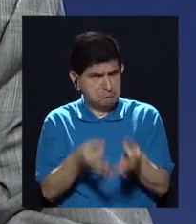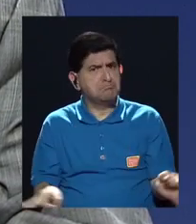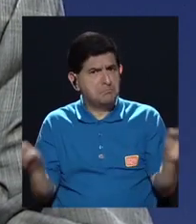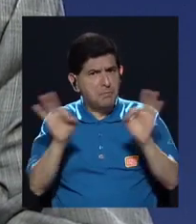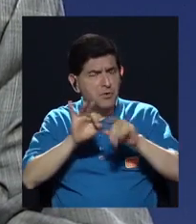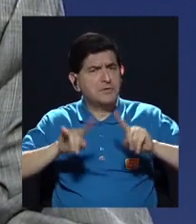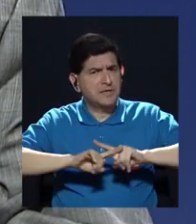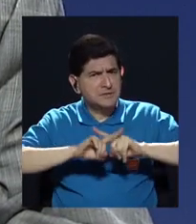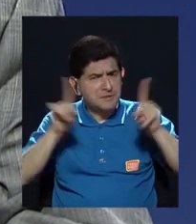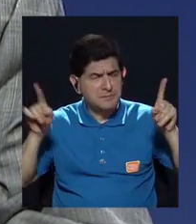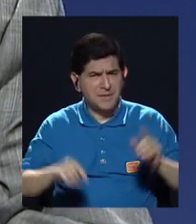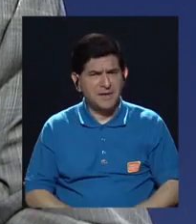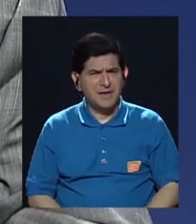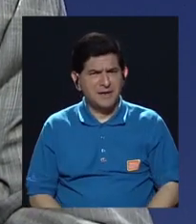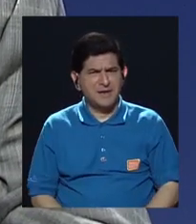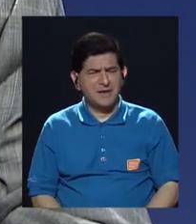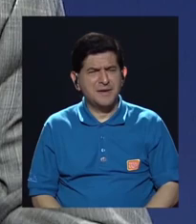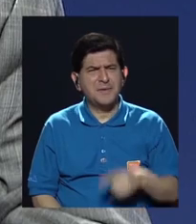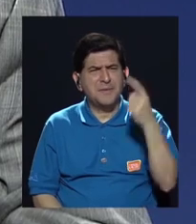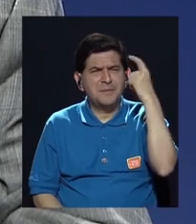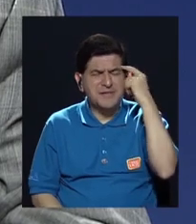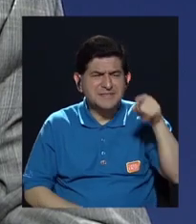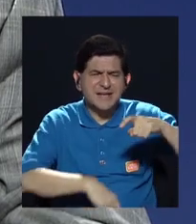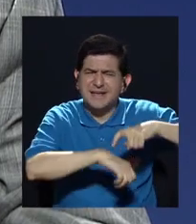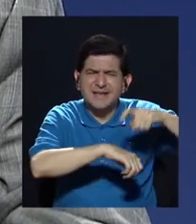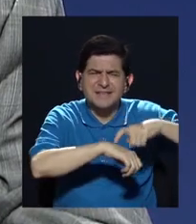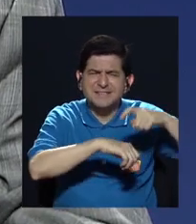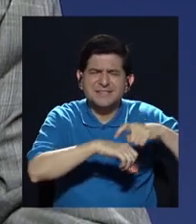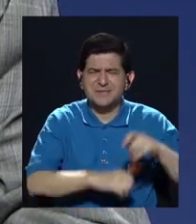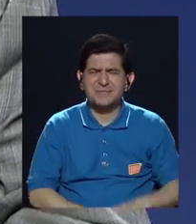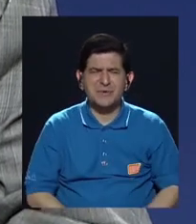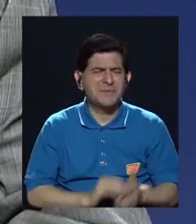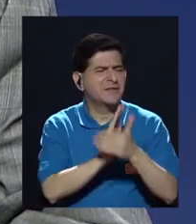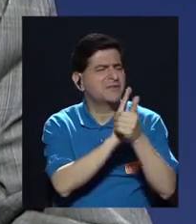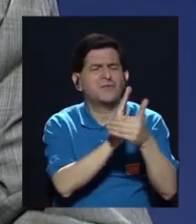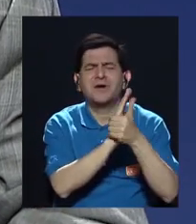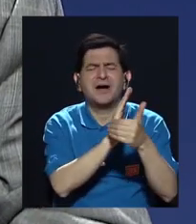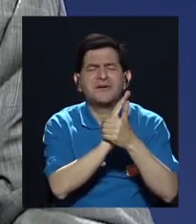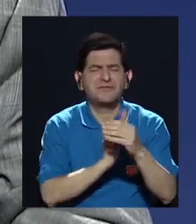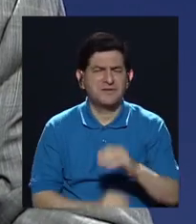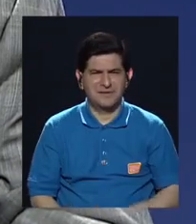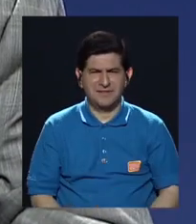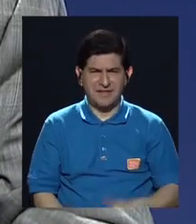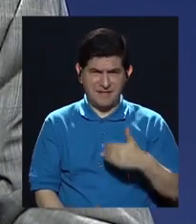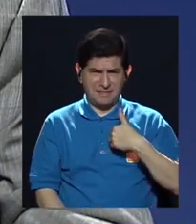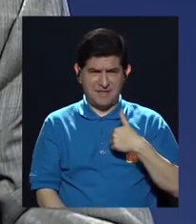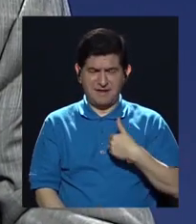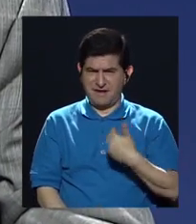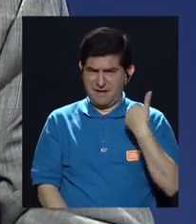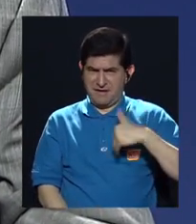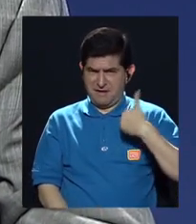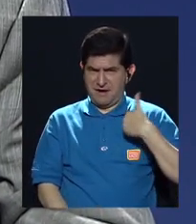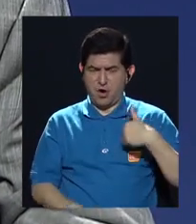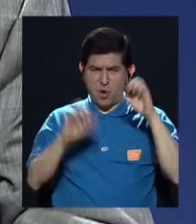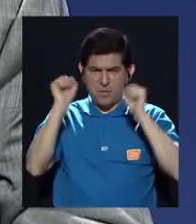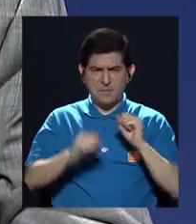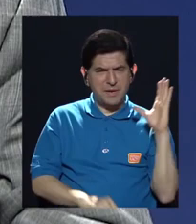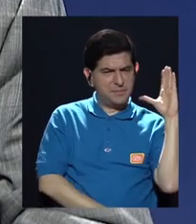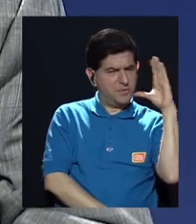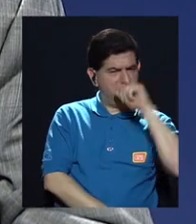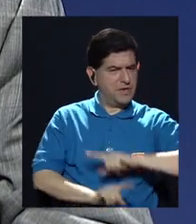es importante, pero también cuál es la propensión en el momento y cuál es la capacidad del hombre para